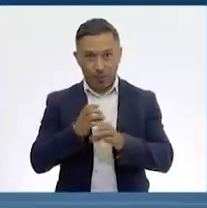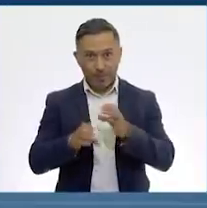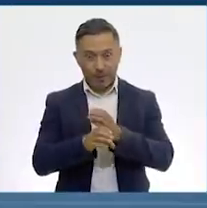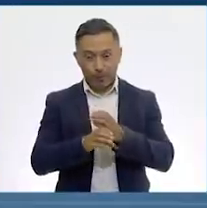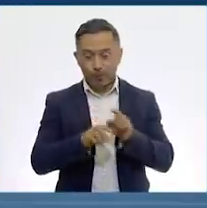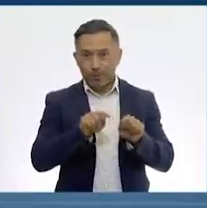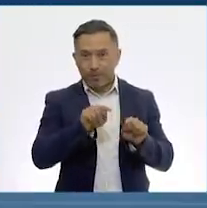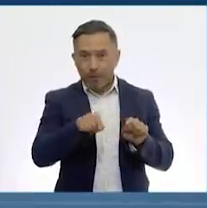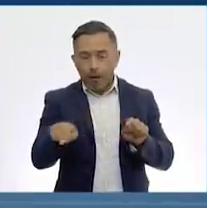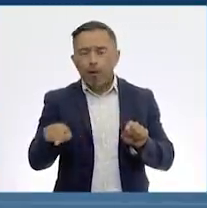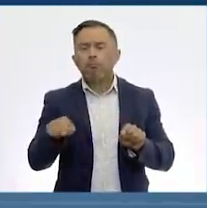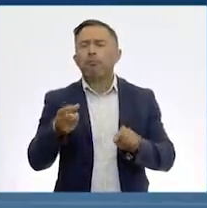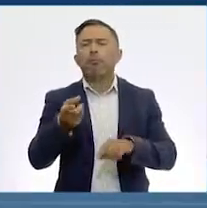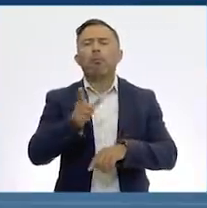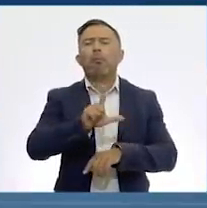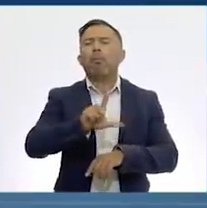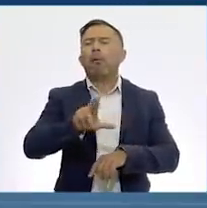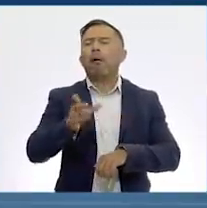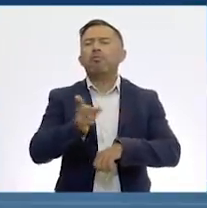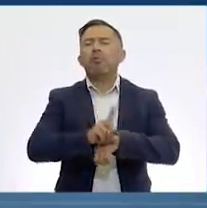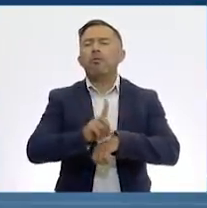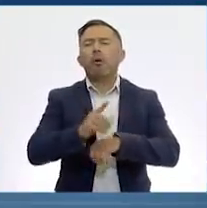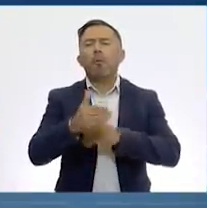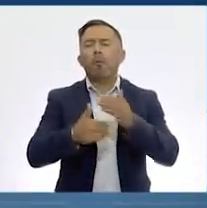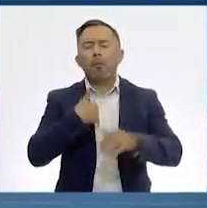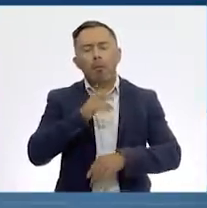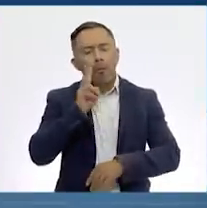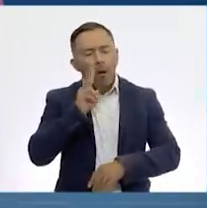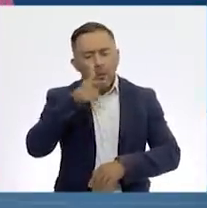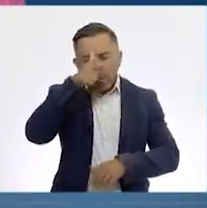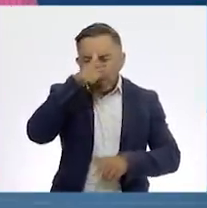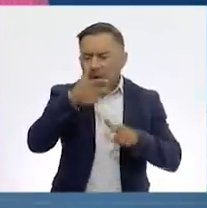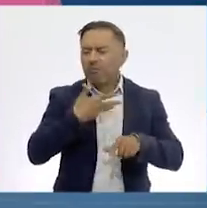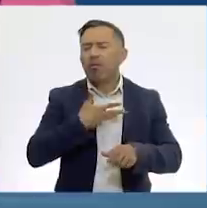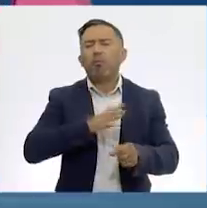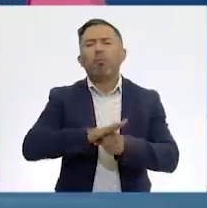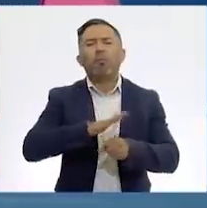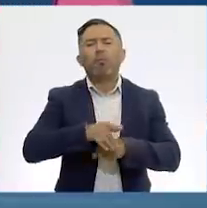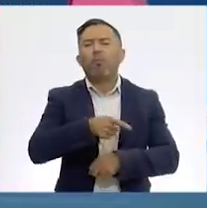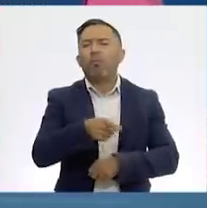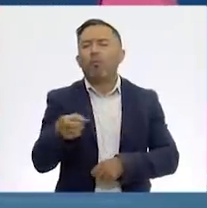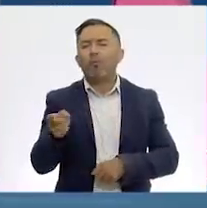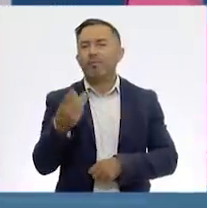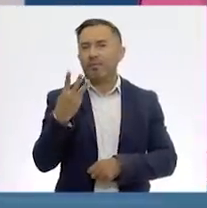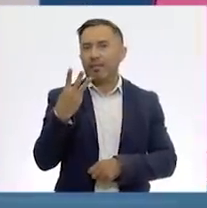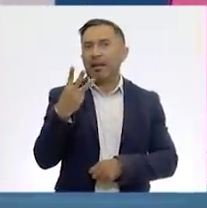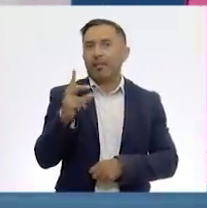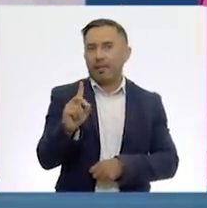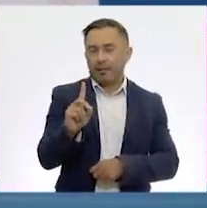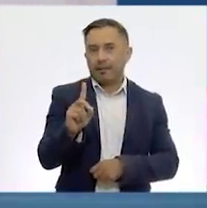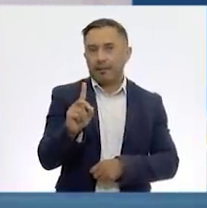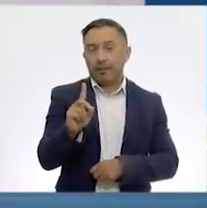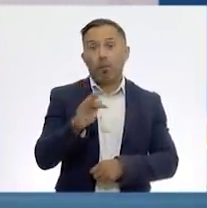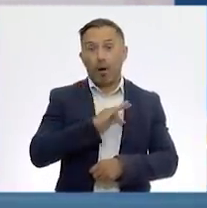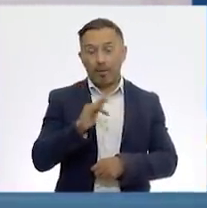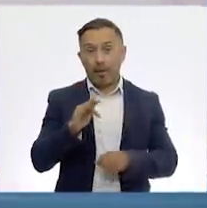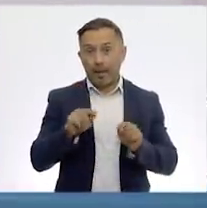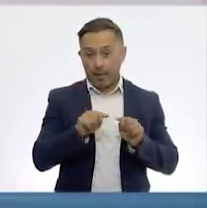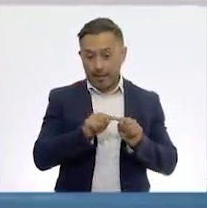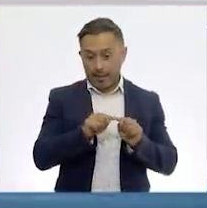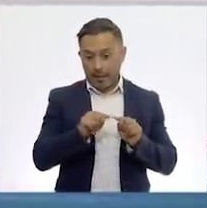en nuestra cotidianidad son objetos tridimensionales porque tienen, además de largo y ancho, tienen